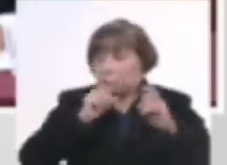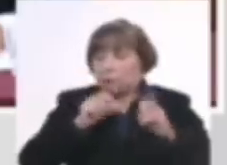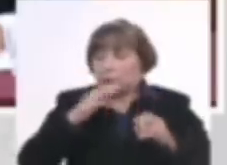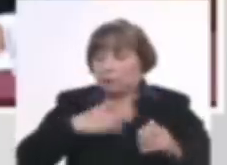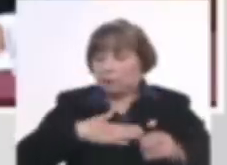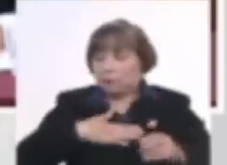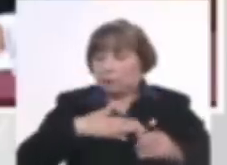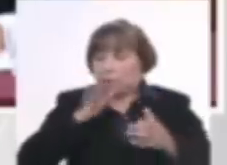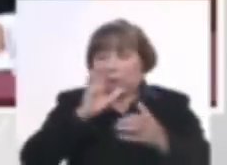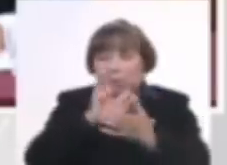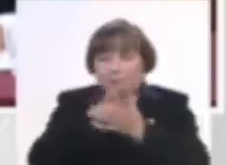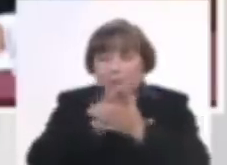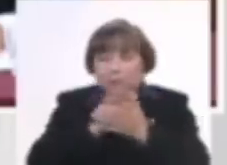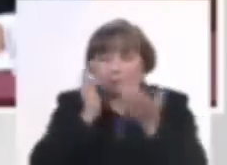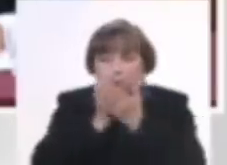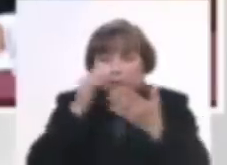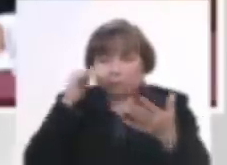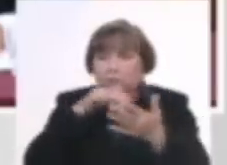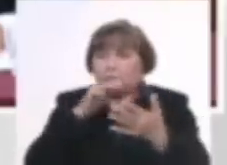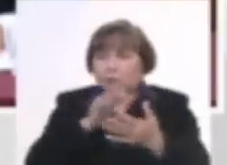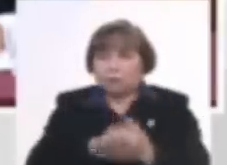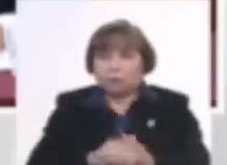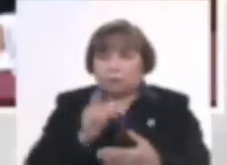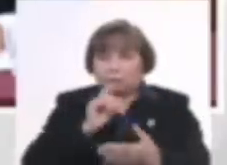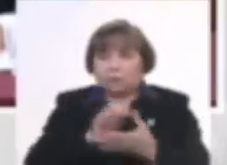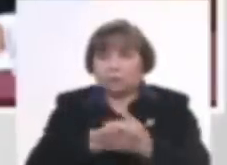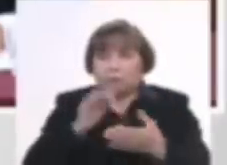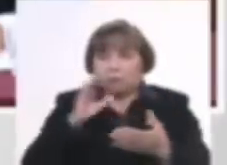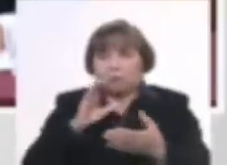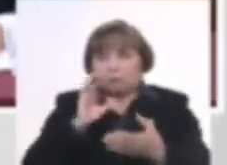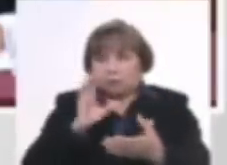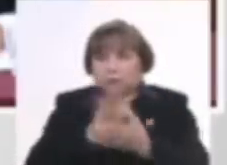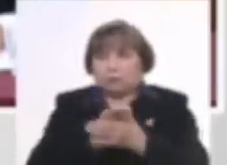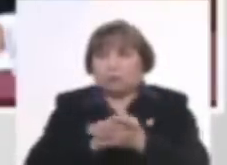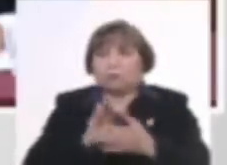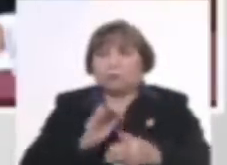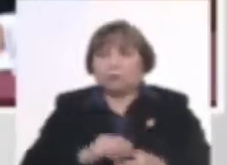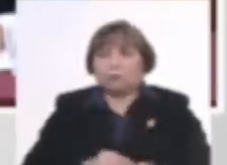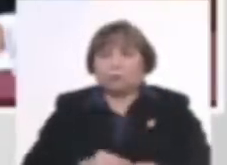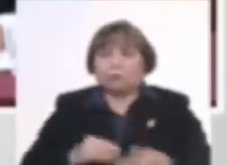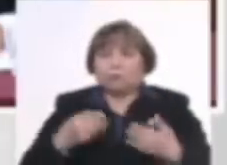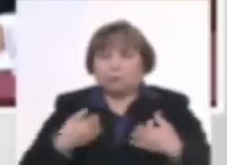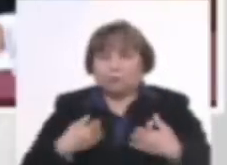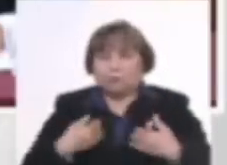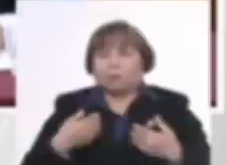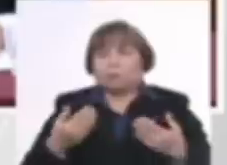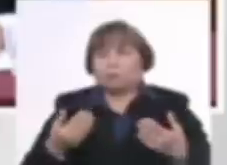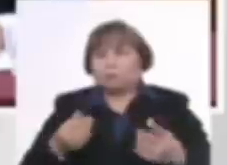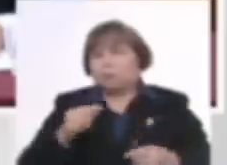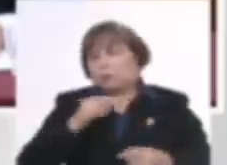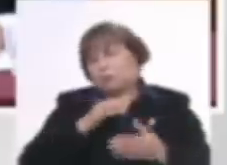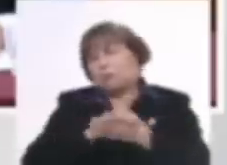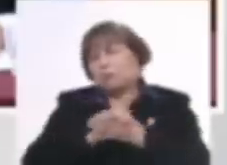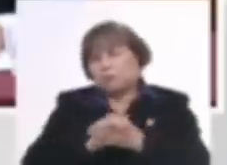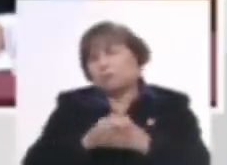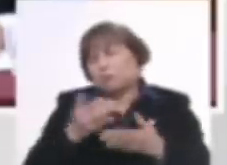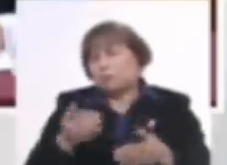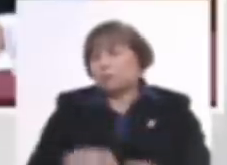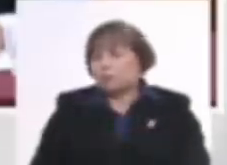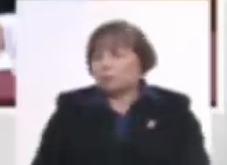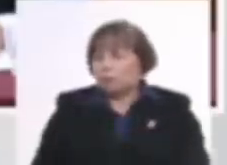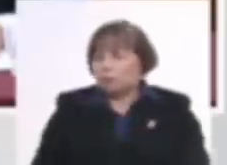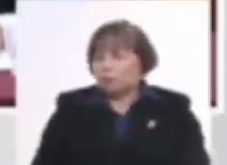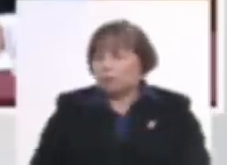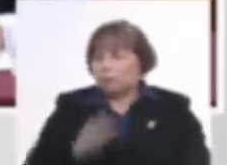pregunto. Mi compañera de estudios, mi amiga. O sea, no es su amiga, o es simplemente su compañera. Tenemos un grado de, claro, amistad, podría decir. Por